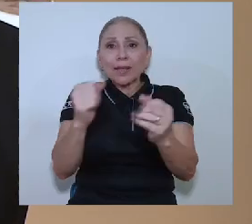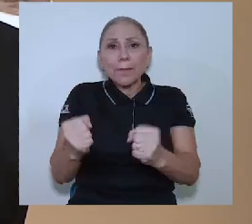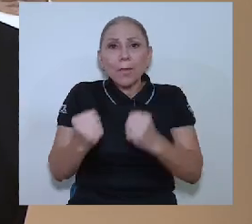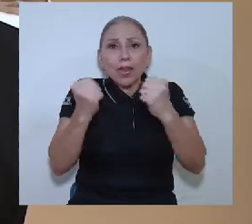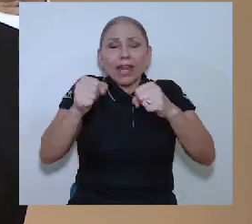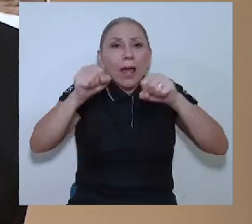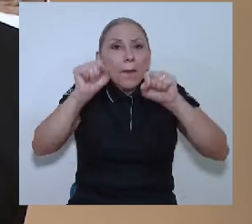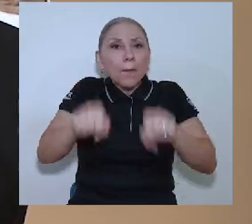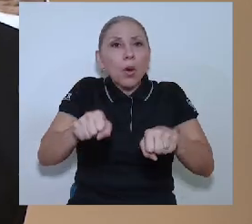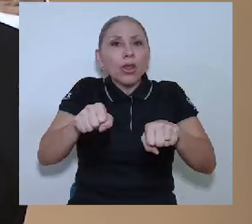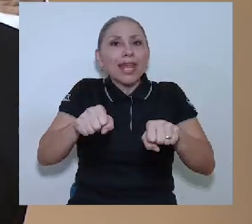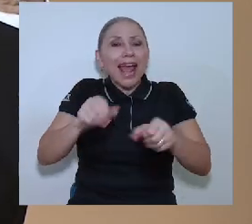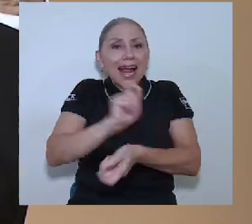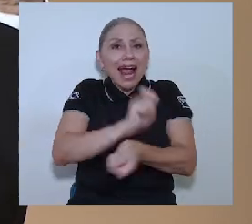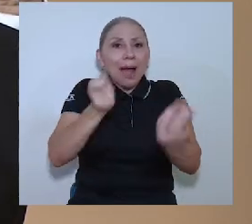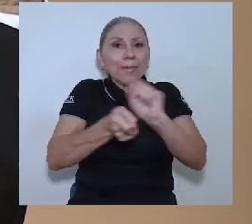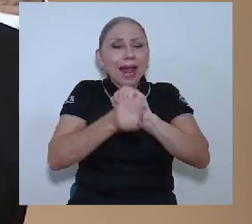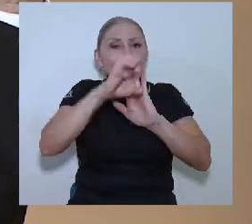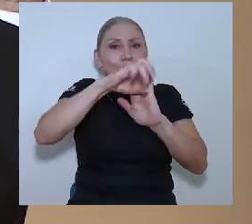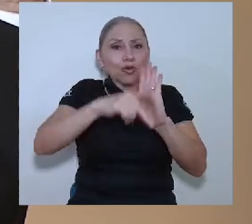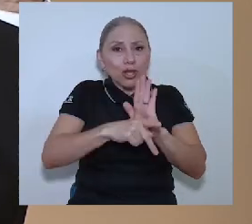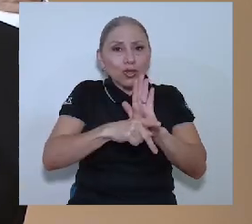la Constitución y permitir